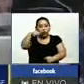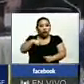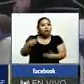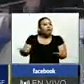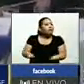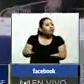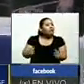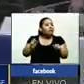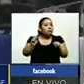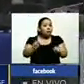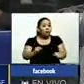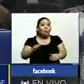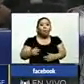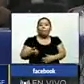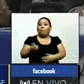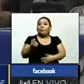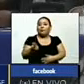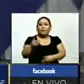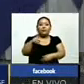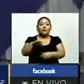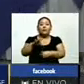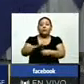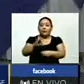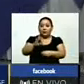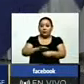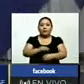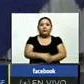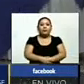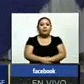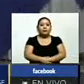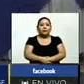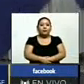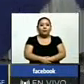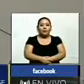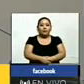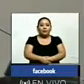ente colegiado para las próximas elecciones.